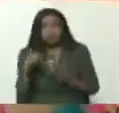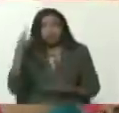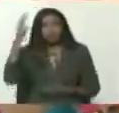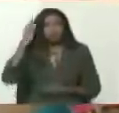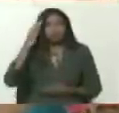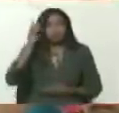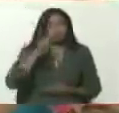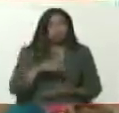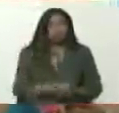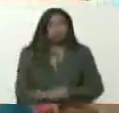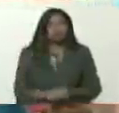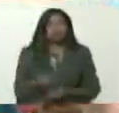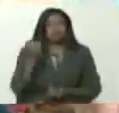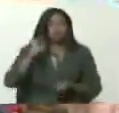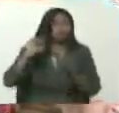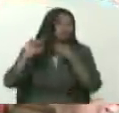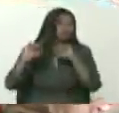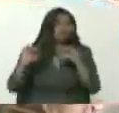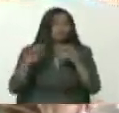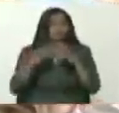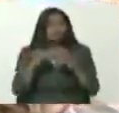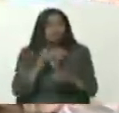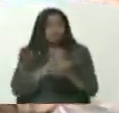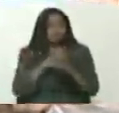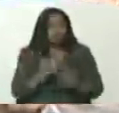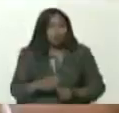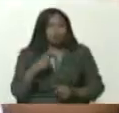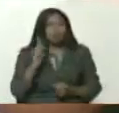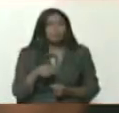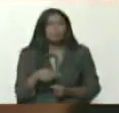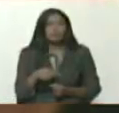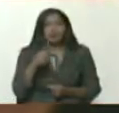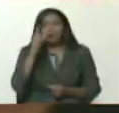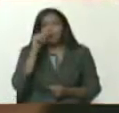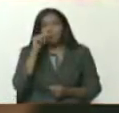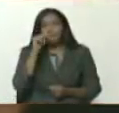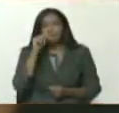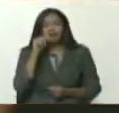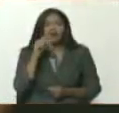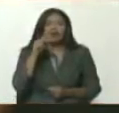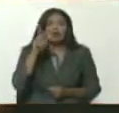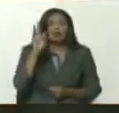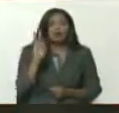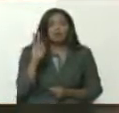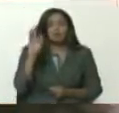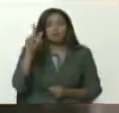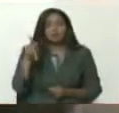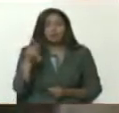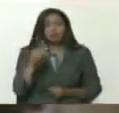conciencia, por su rebeldía y por su fuerza, señora de la agencia AFP.